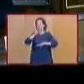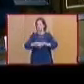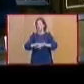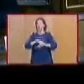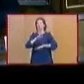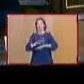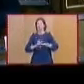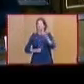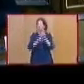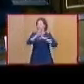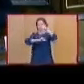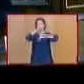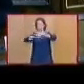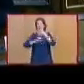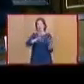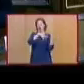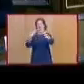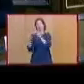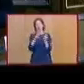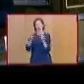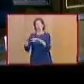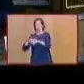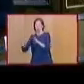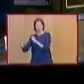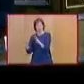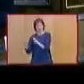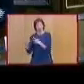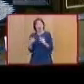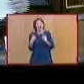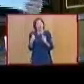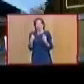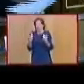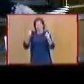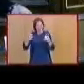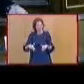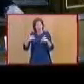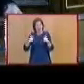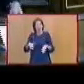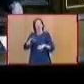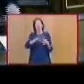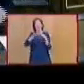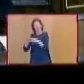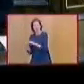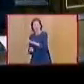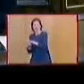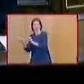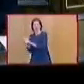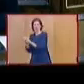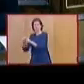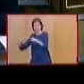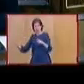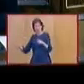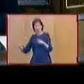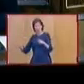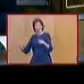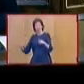desarrollo y para ajustarse a los nuevos tiempos y que debe estar ligado eminentemente a la creación de empleo. Las carencias del sistema de financiación